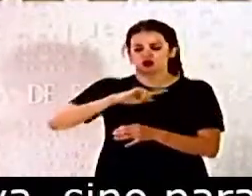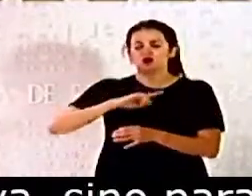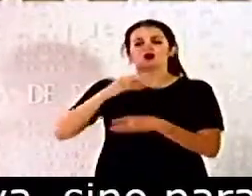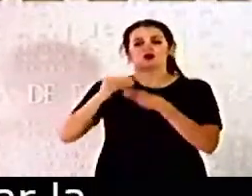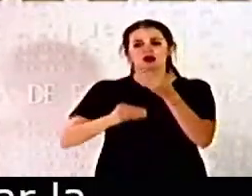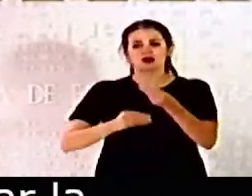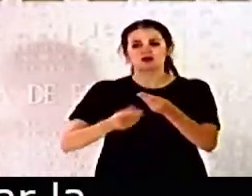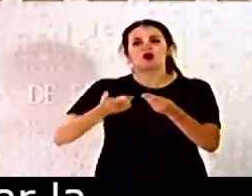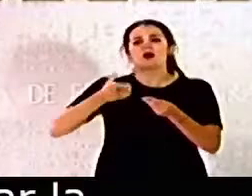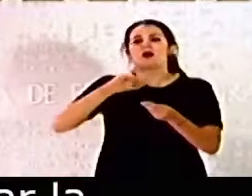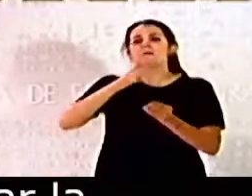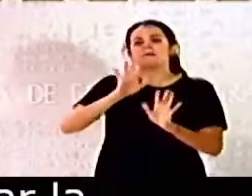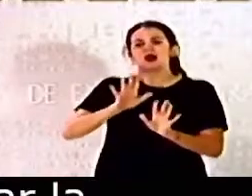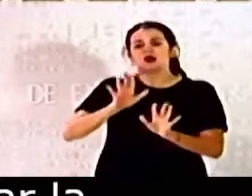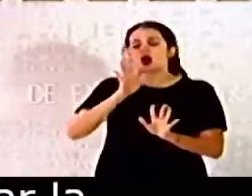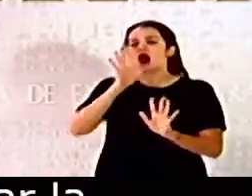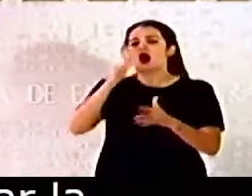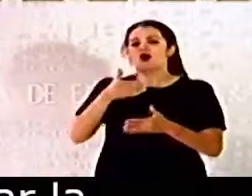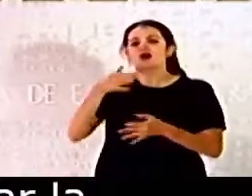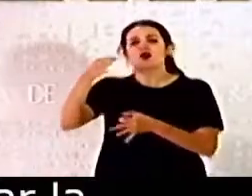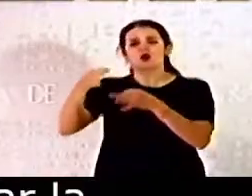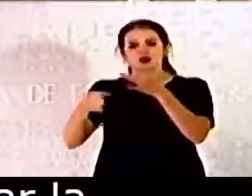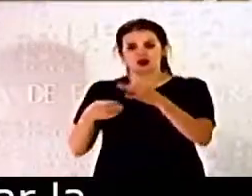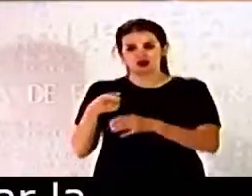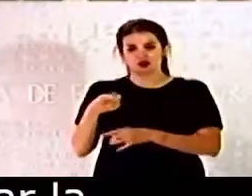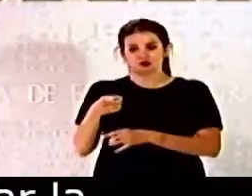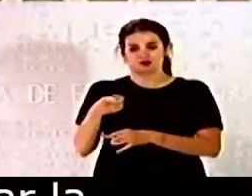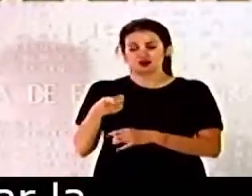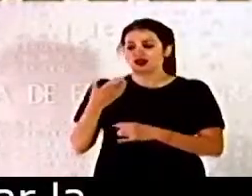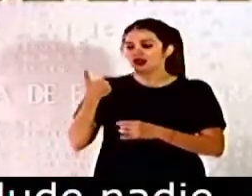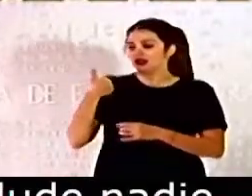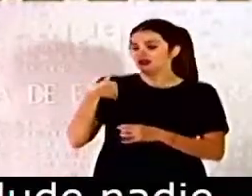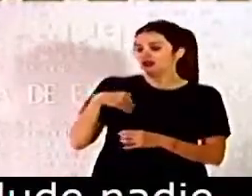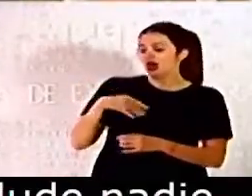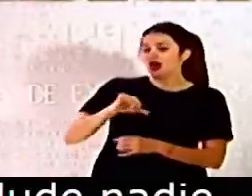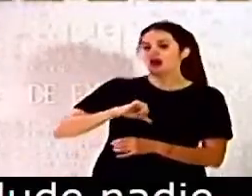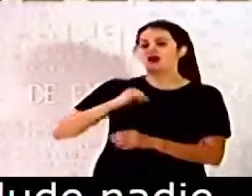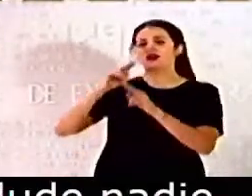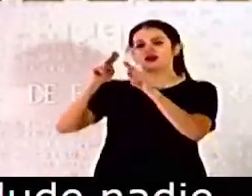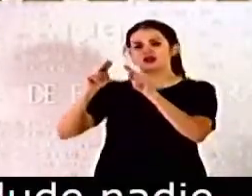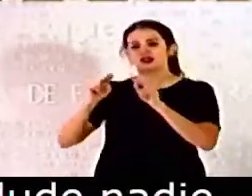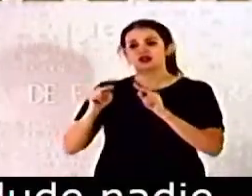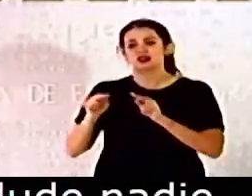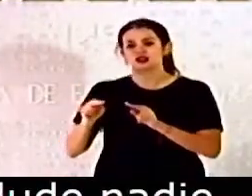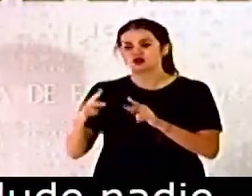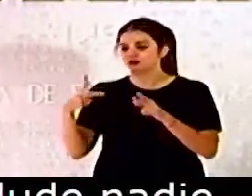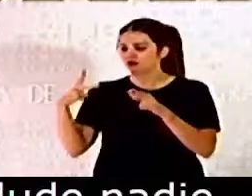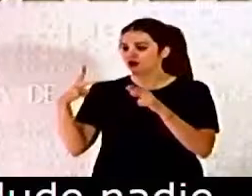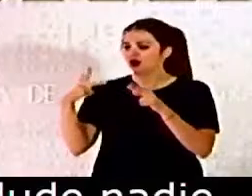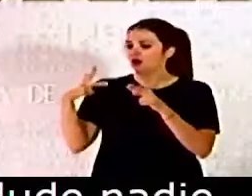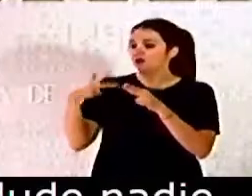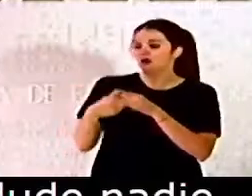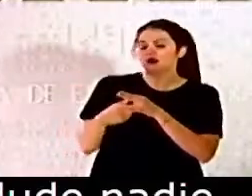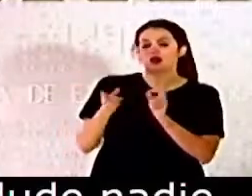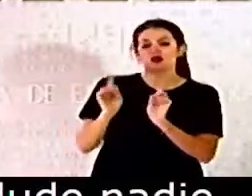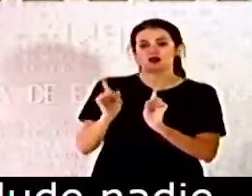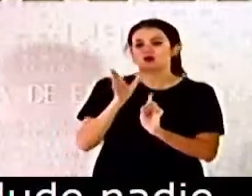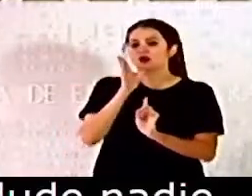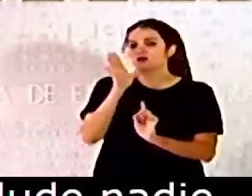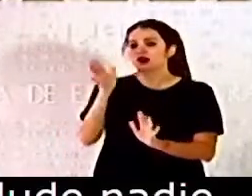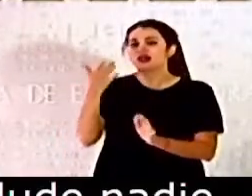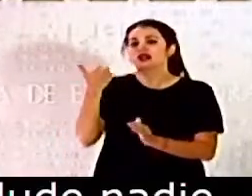juicio. Es decir, ya no se pueden producir los ingresos, ya están aquí los ingresos.